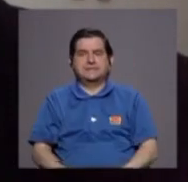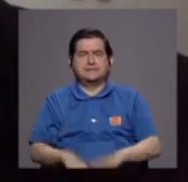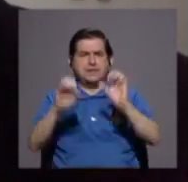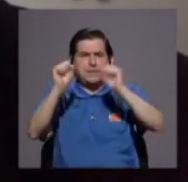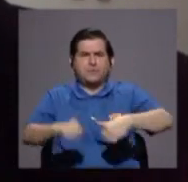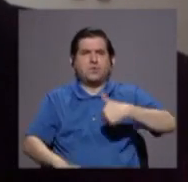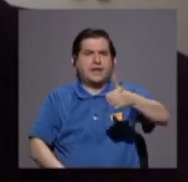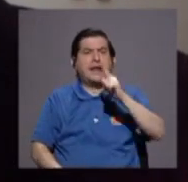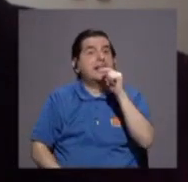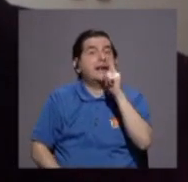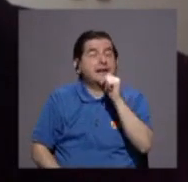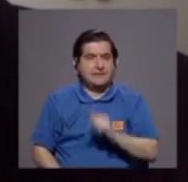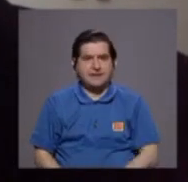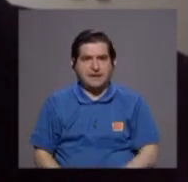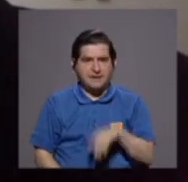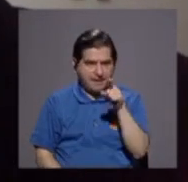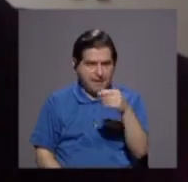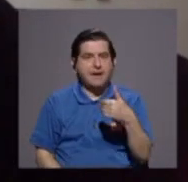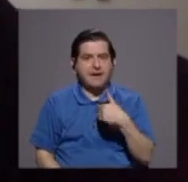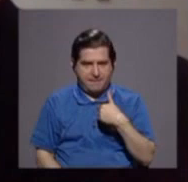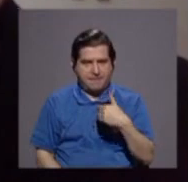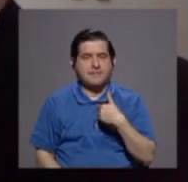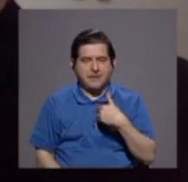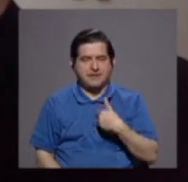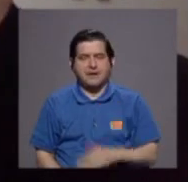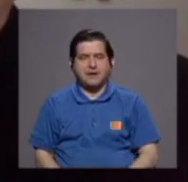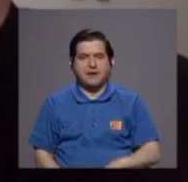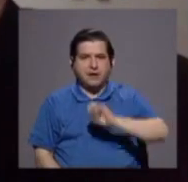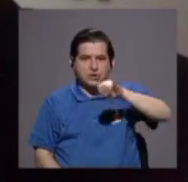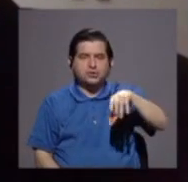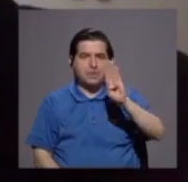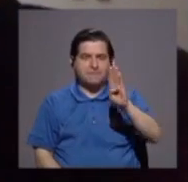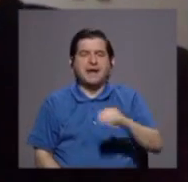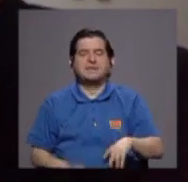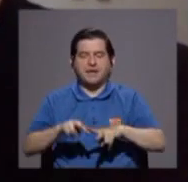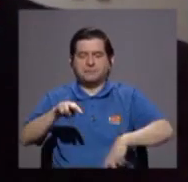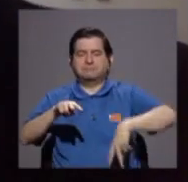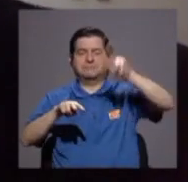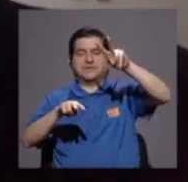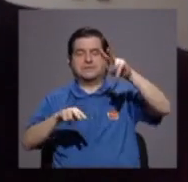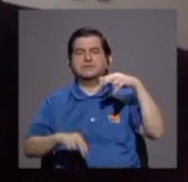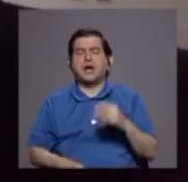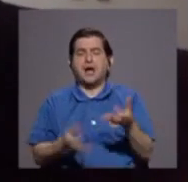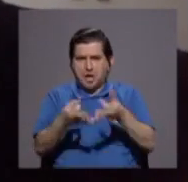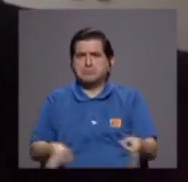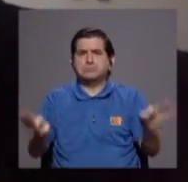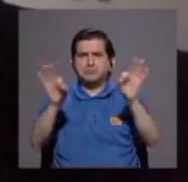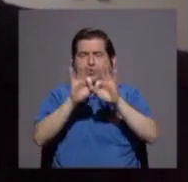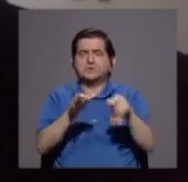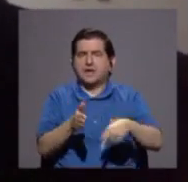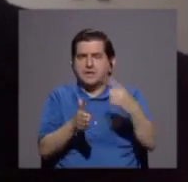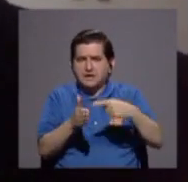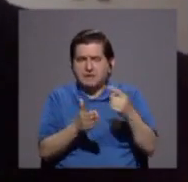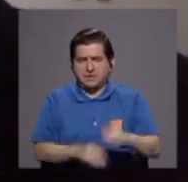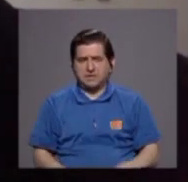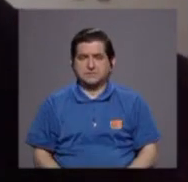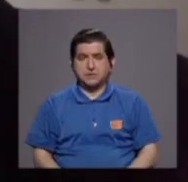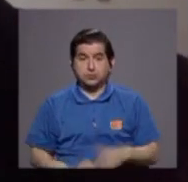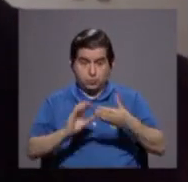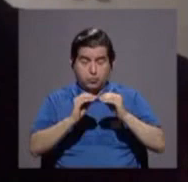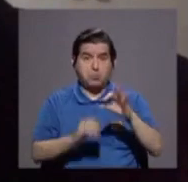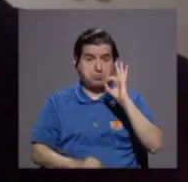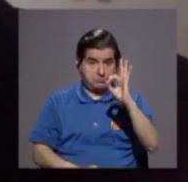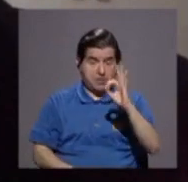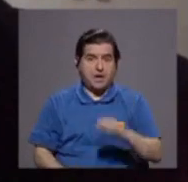podría ganar, él lleva una ventaja razonable, en algunos casos considerable,